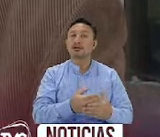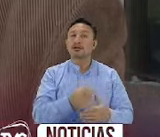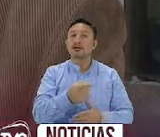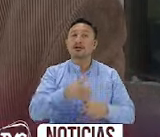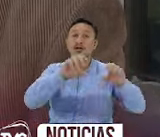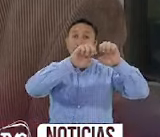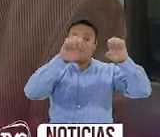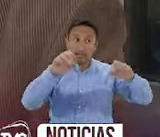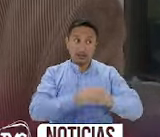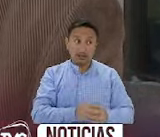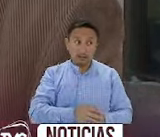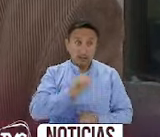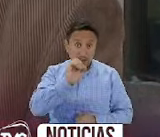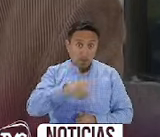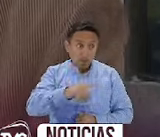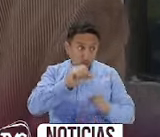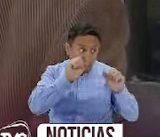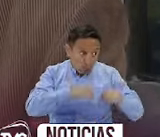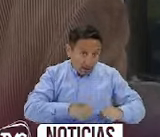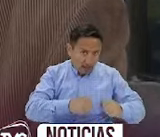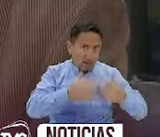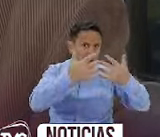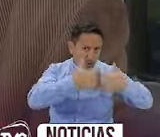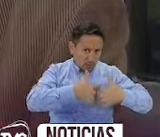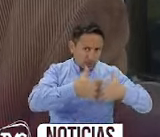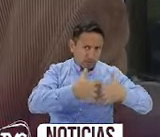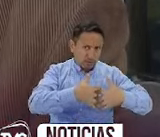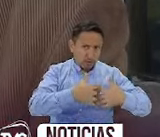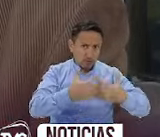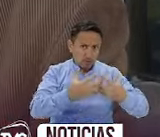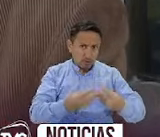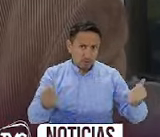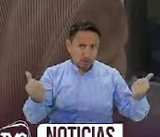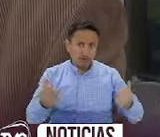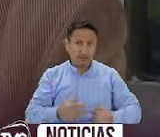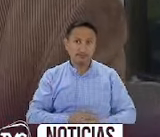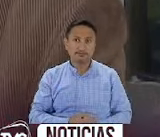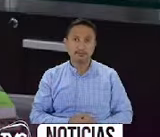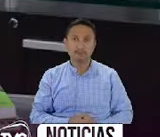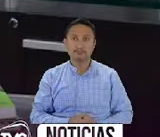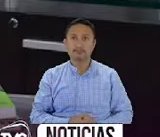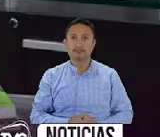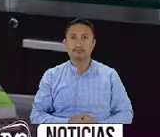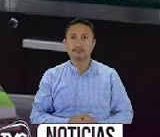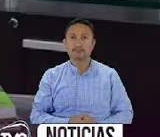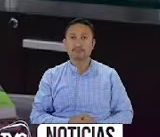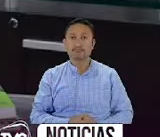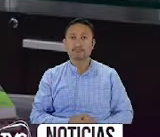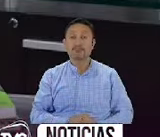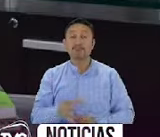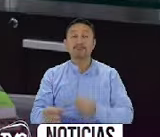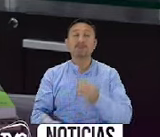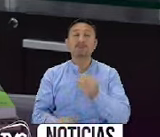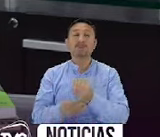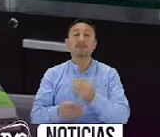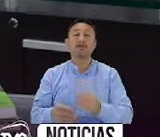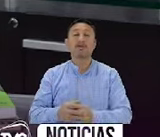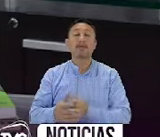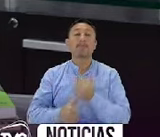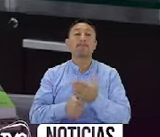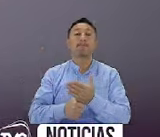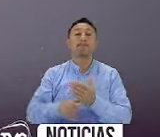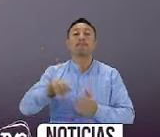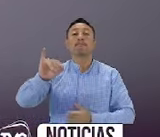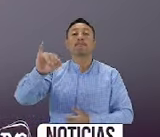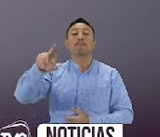están capacitadas para ofrecernos las soluciones que el país necesita. Adicionalmente, la ministra Manzano anunció